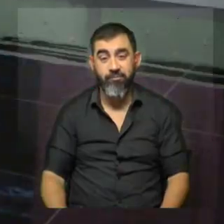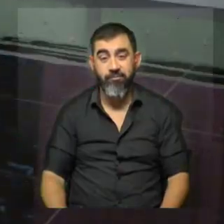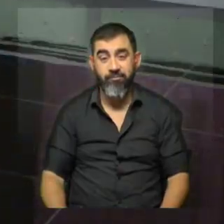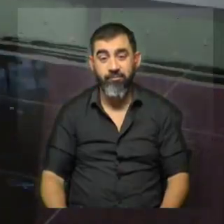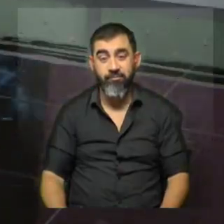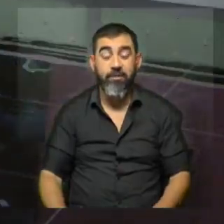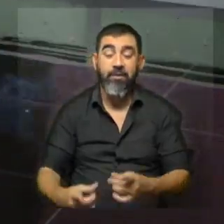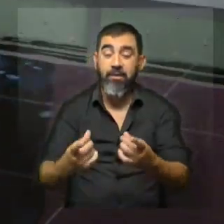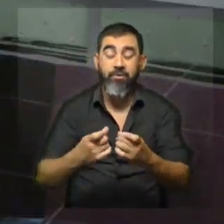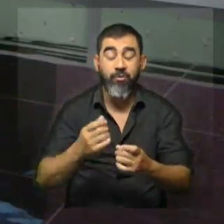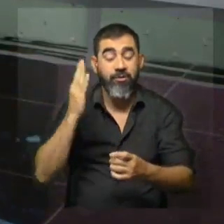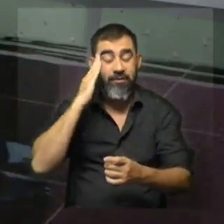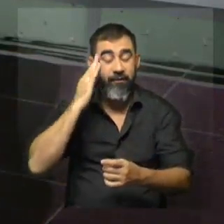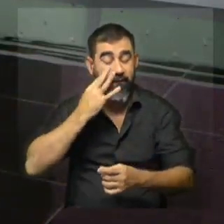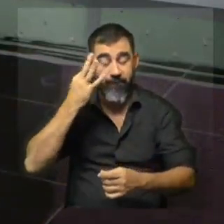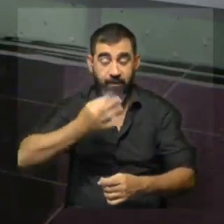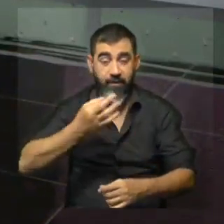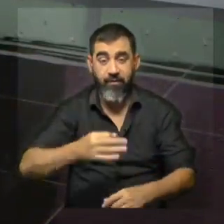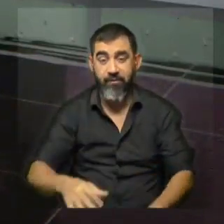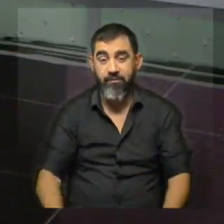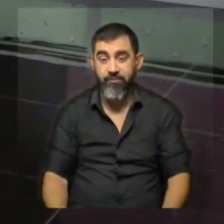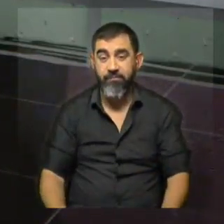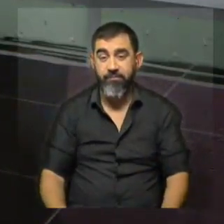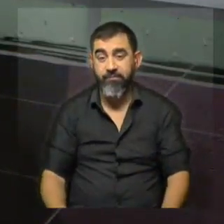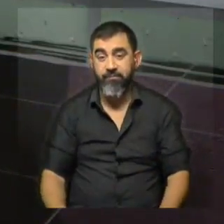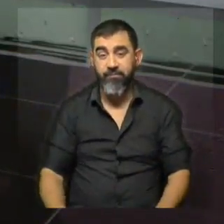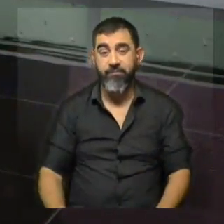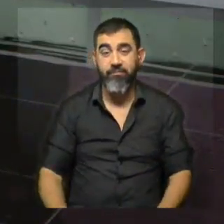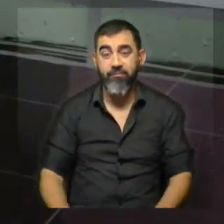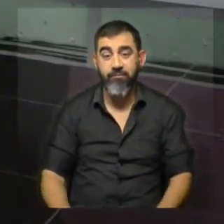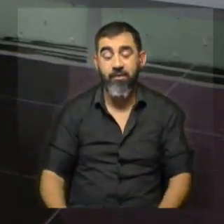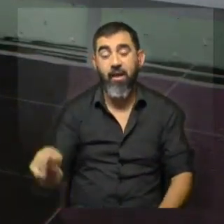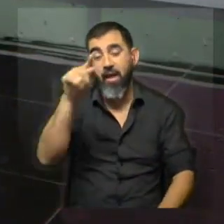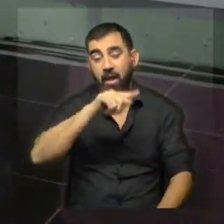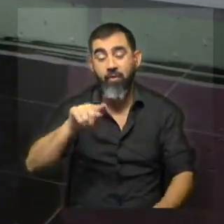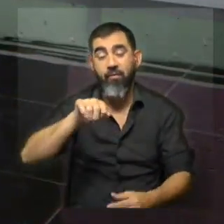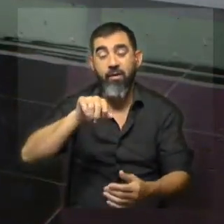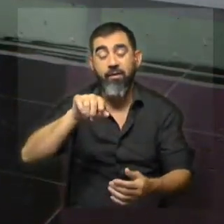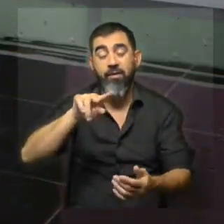no podemos quedar con la duda. Dijo. Ante la duda, siempre. @TVCiudadViva.